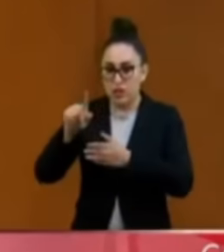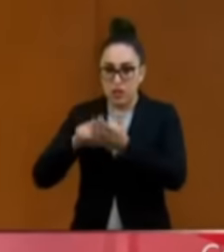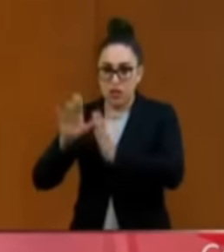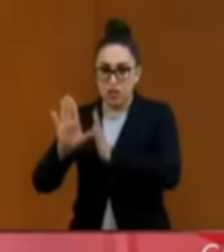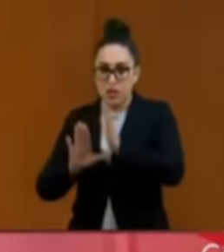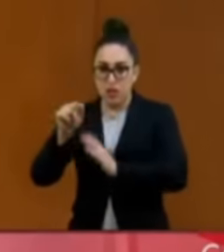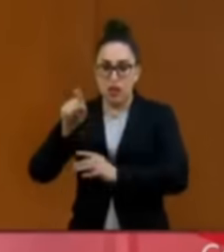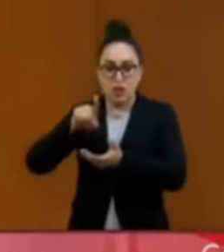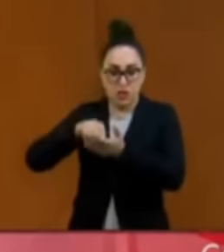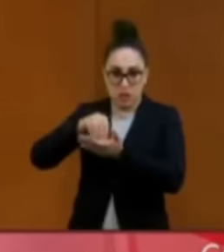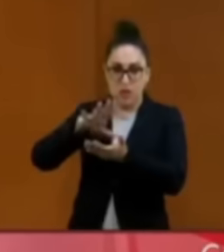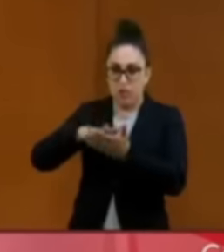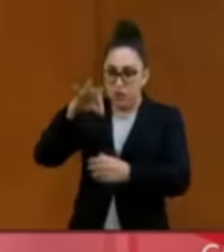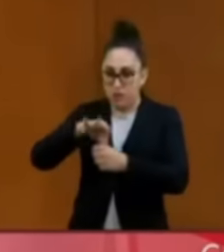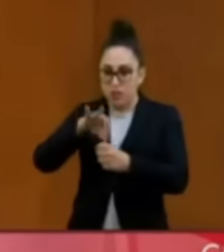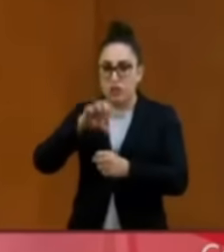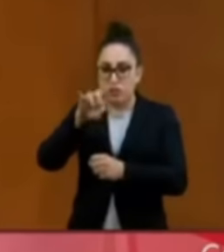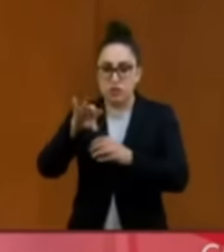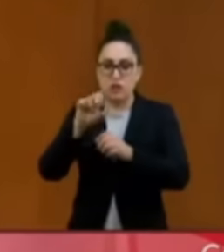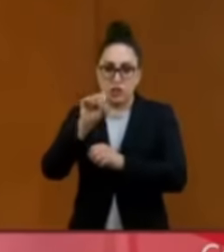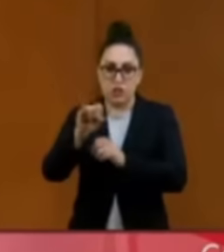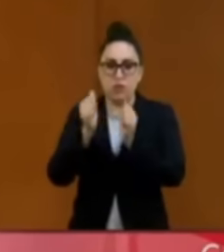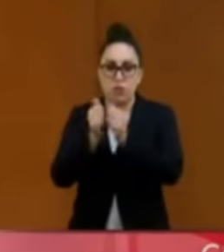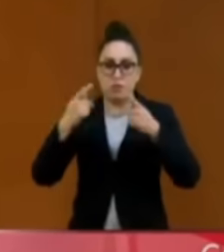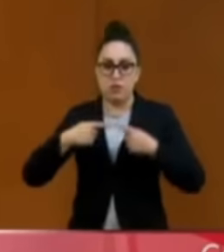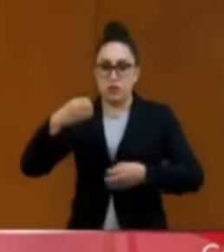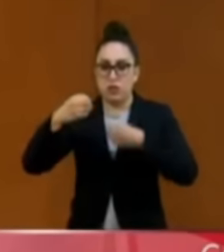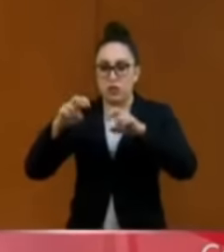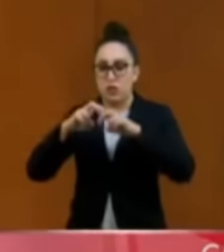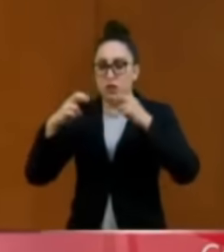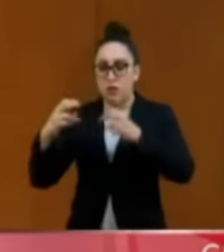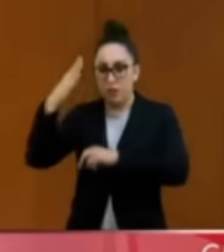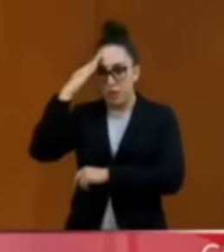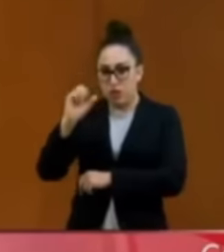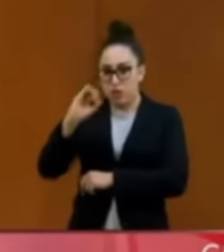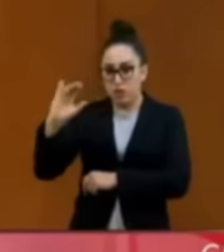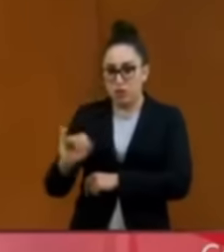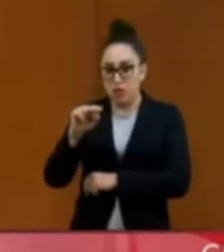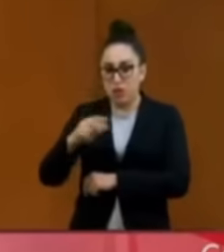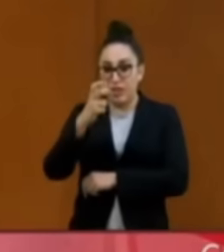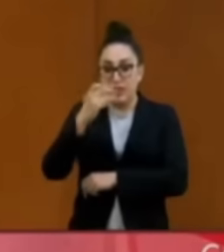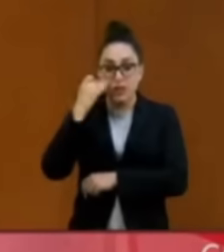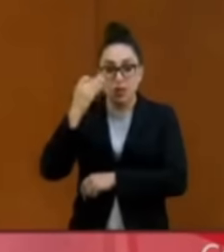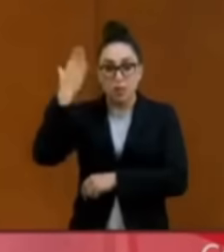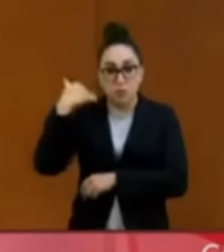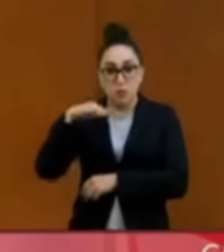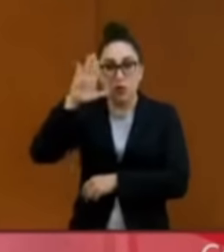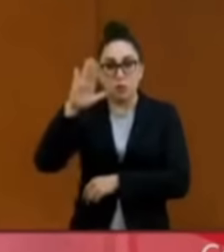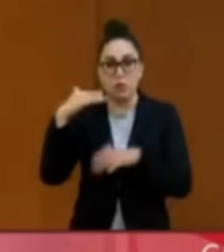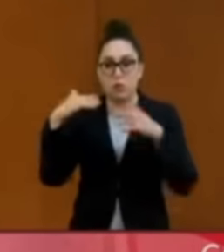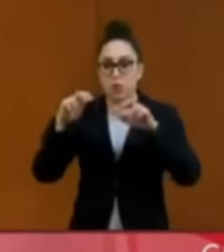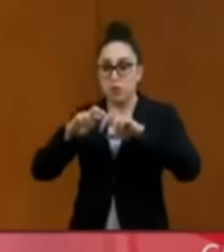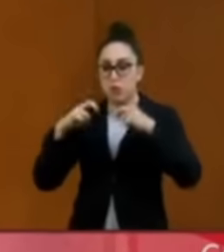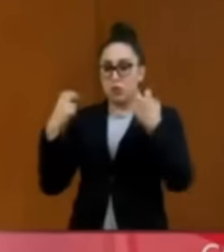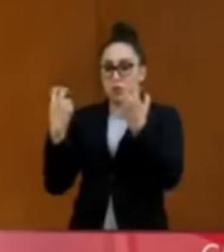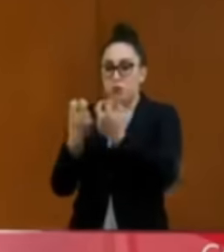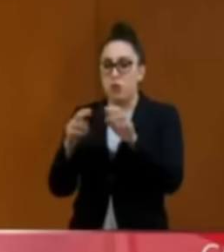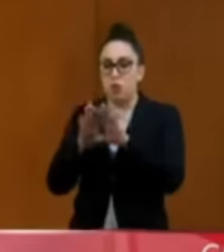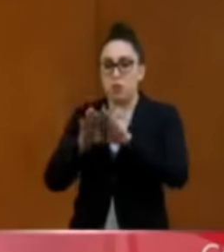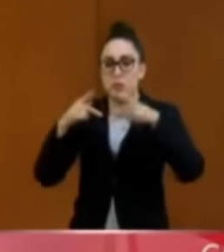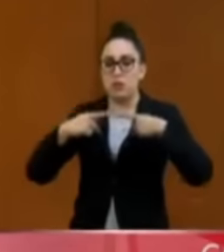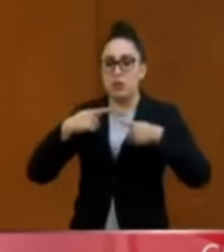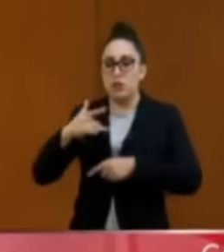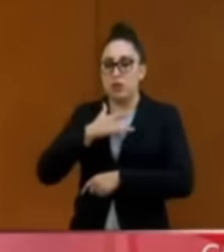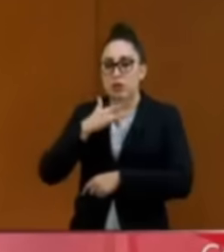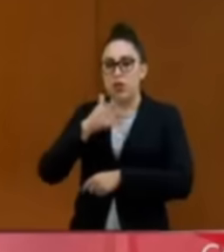elección popular de los magistrados de la Suprema Corte de Justicia de la Nación y que en aquella sazón se logró la integración más acreditada,